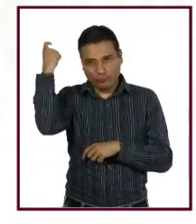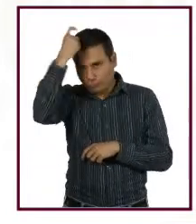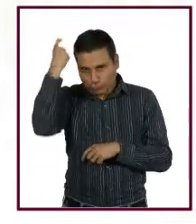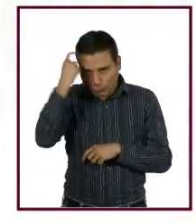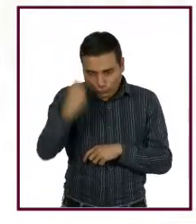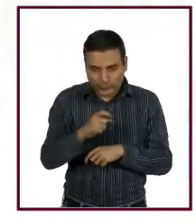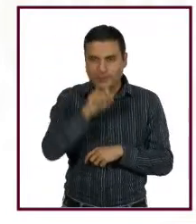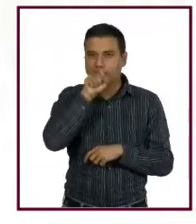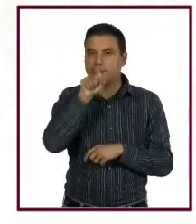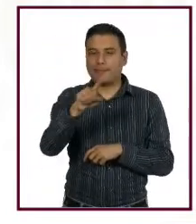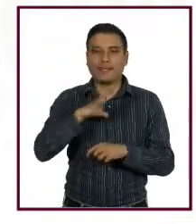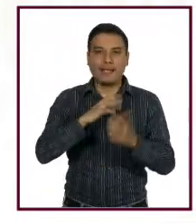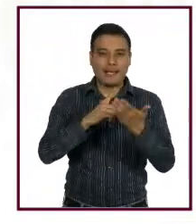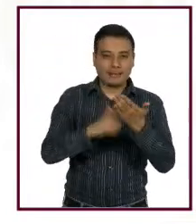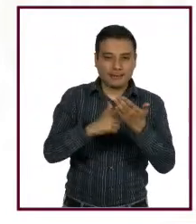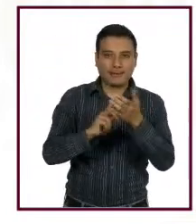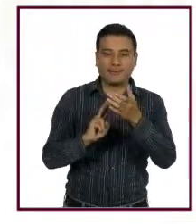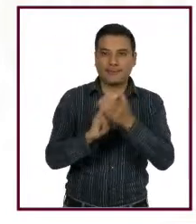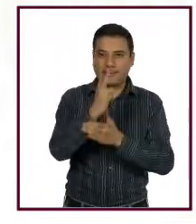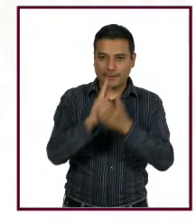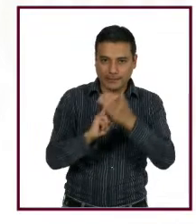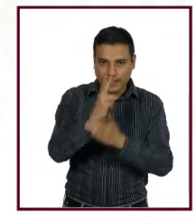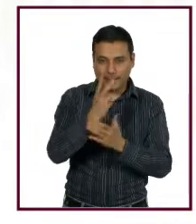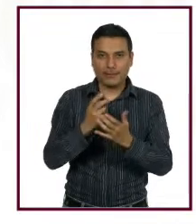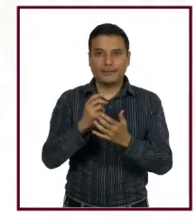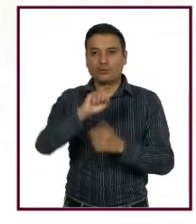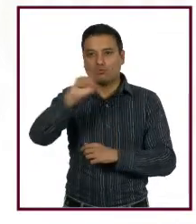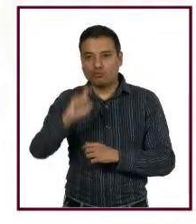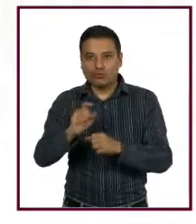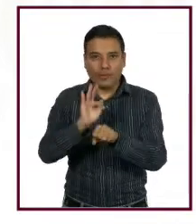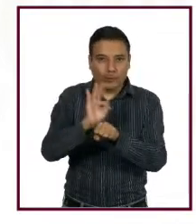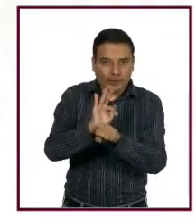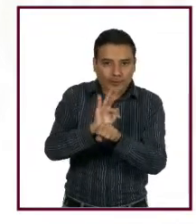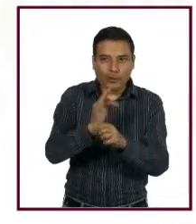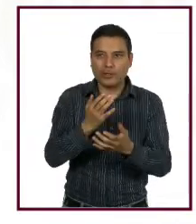aceites vegetales, protectores, pinturas, etc.